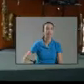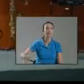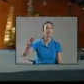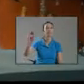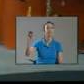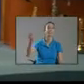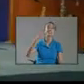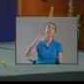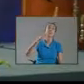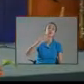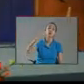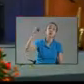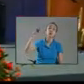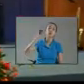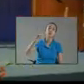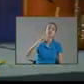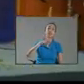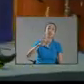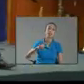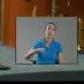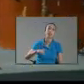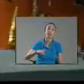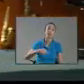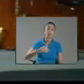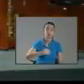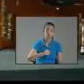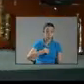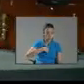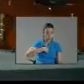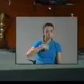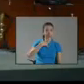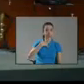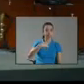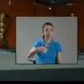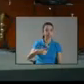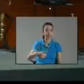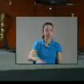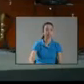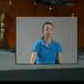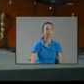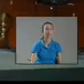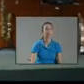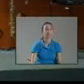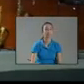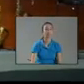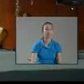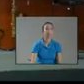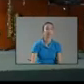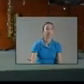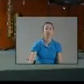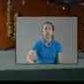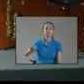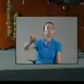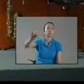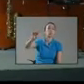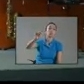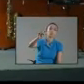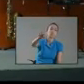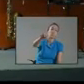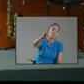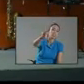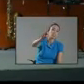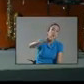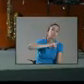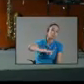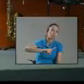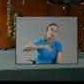estorbó y te quitó una bendición. Entonces hay algo que se llama la ley de la restitución.